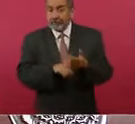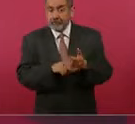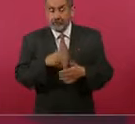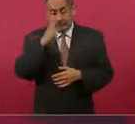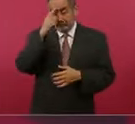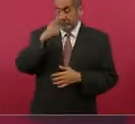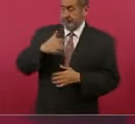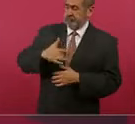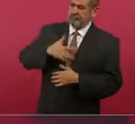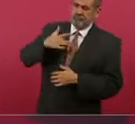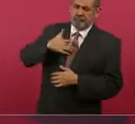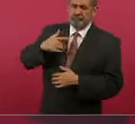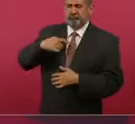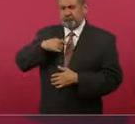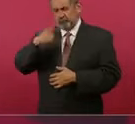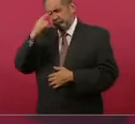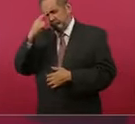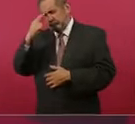que